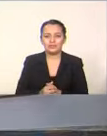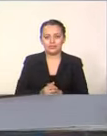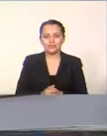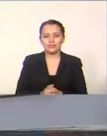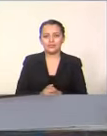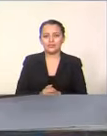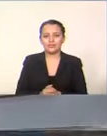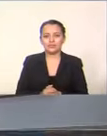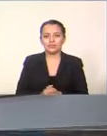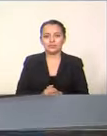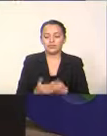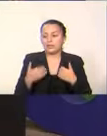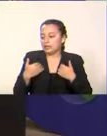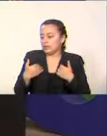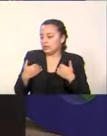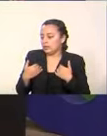no lo resolvió. A ver, pensemos.